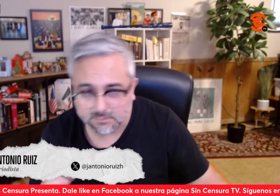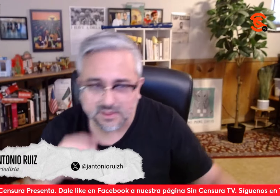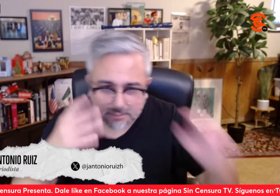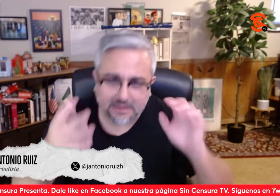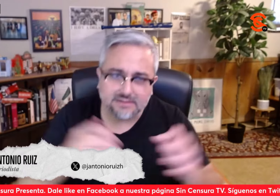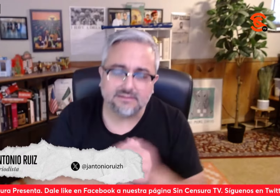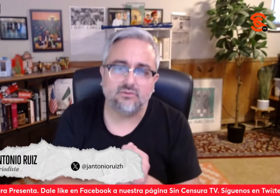que pueda pasar pero Déjenme le insisto